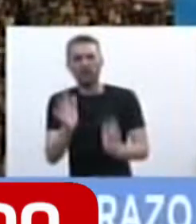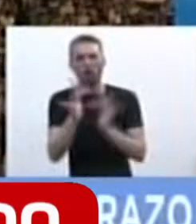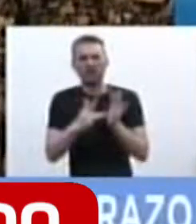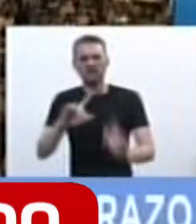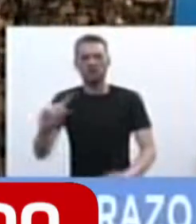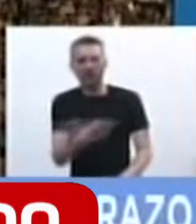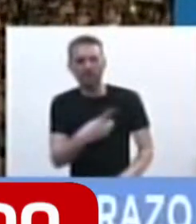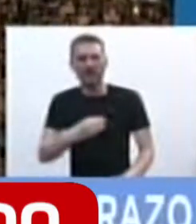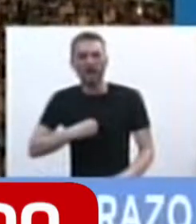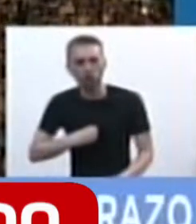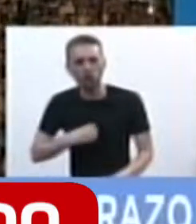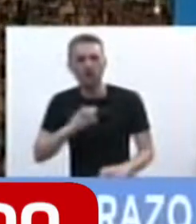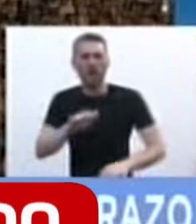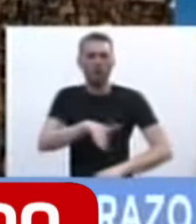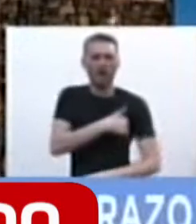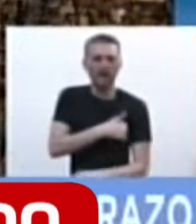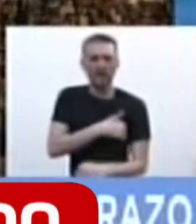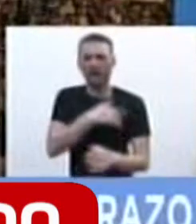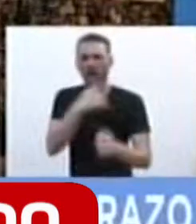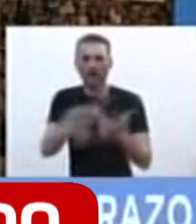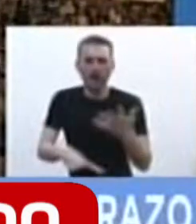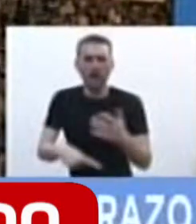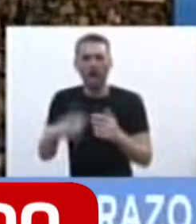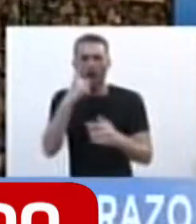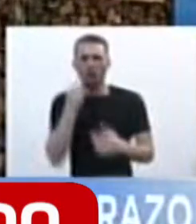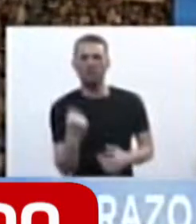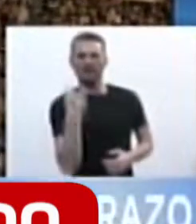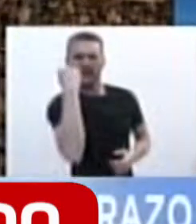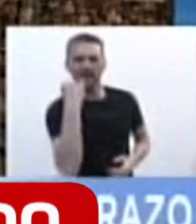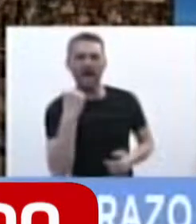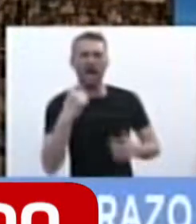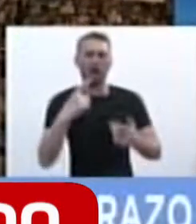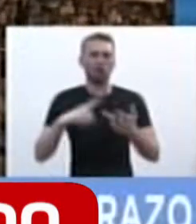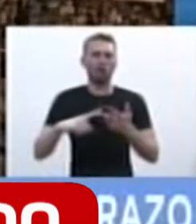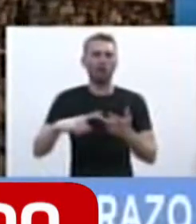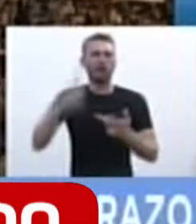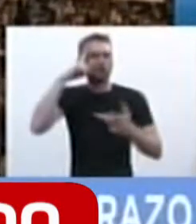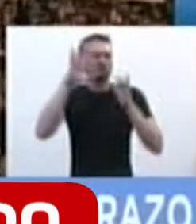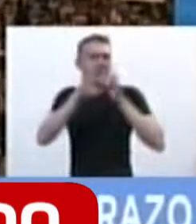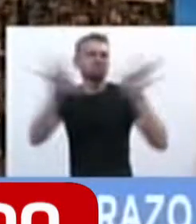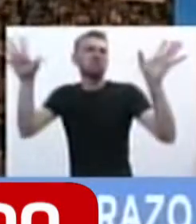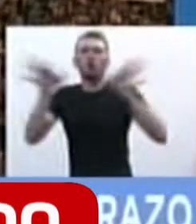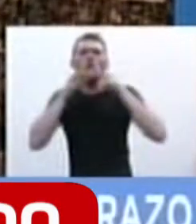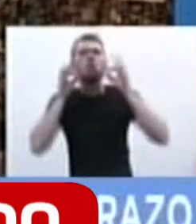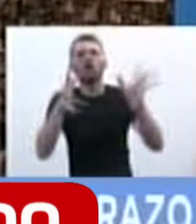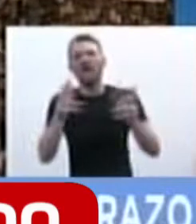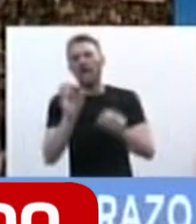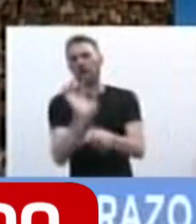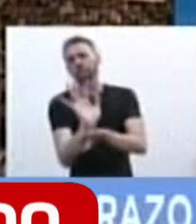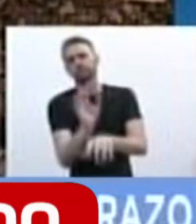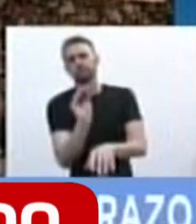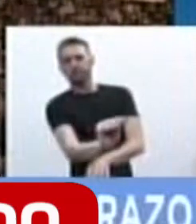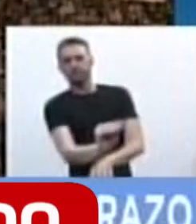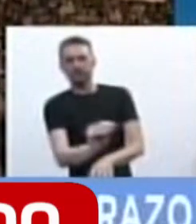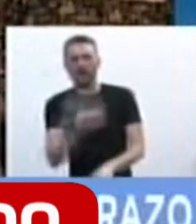iglesias católicas o evangélicas, el patriarcado, el neoliberalismo o como quieran llamarlos, los que